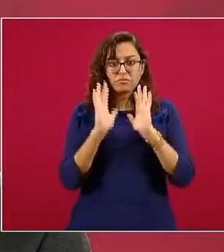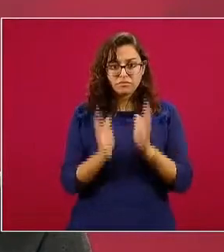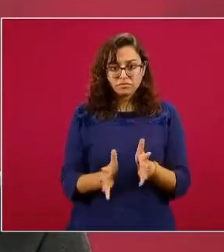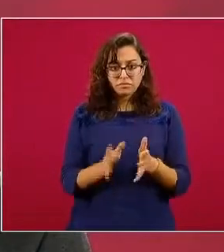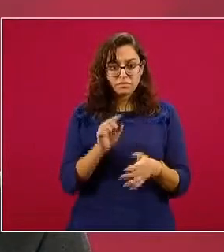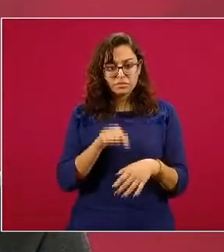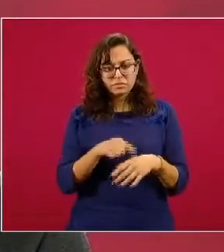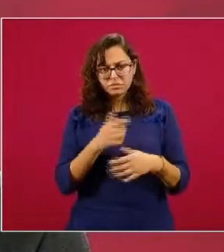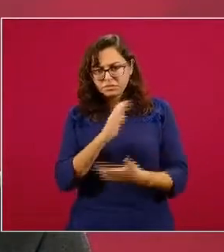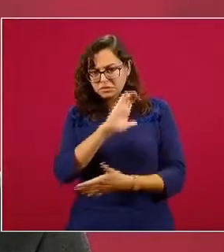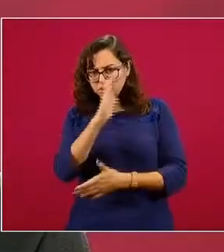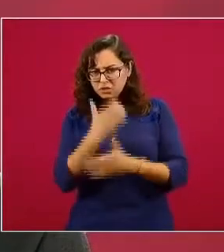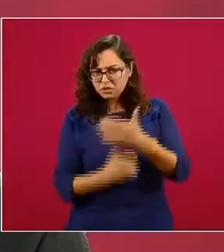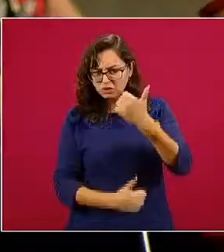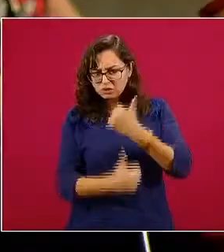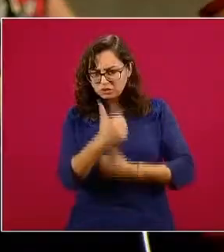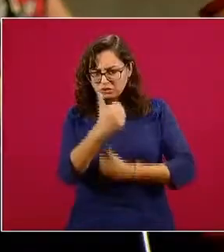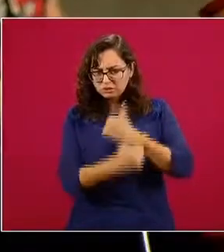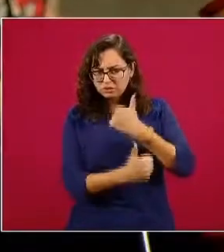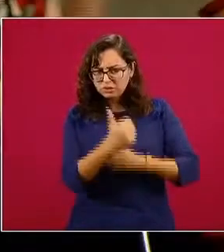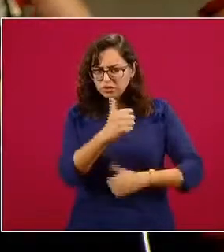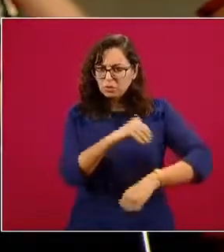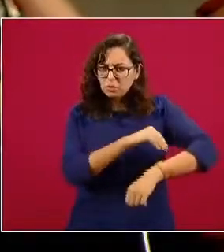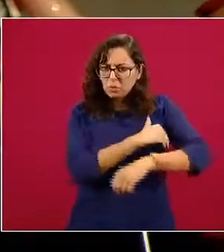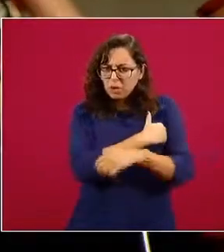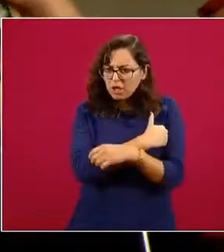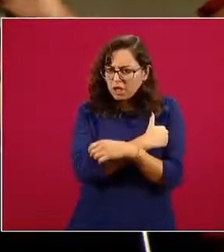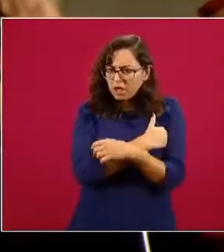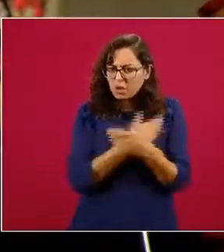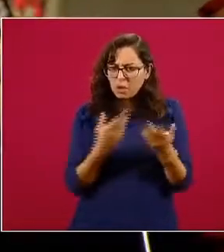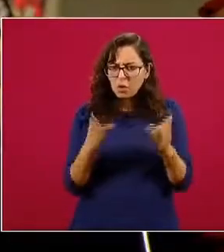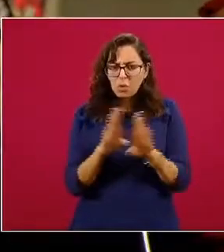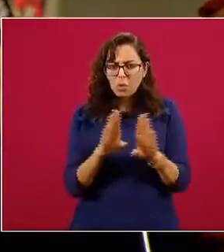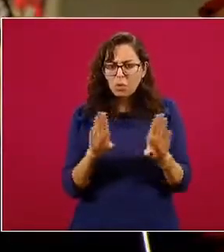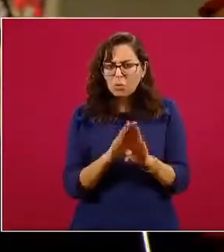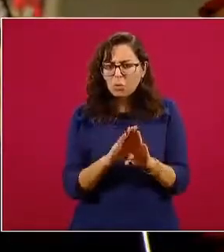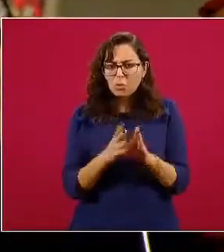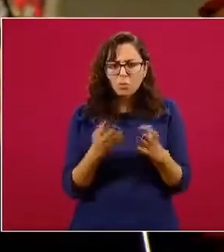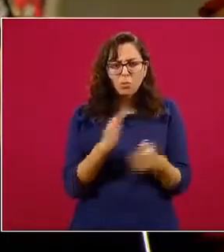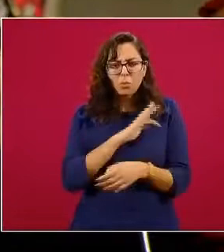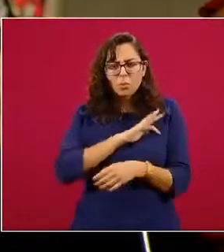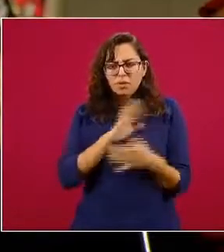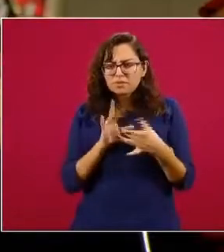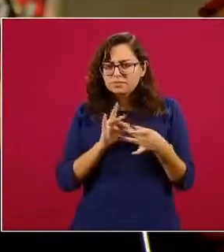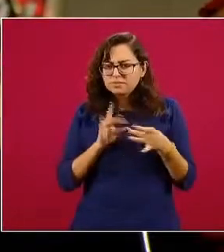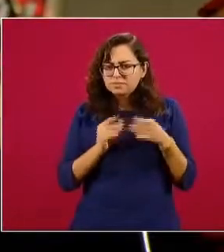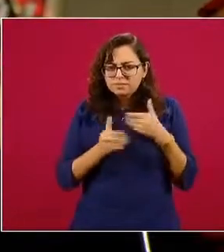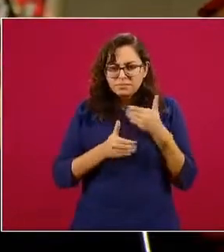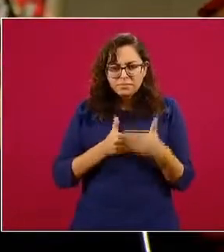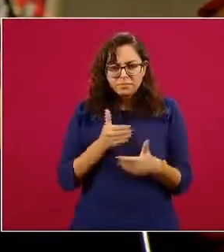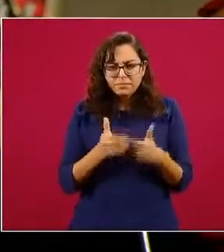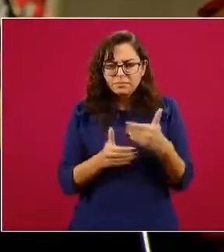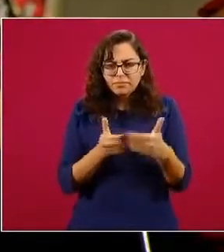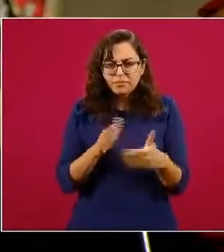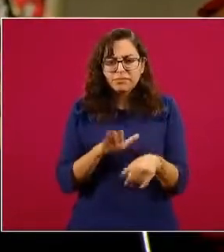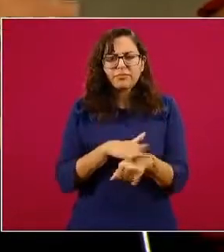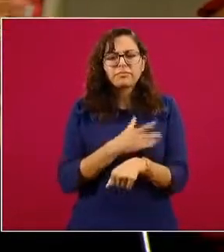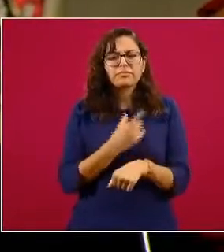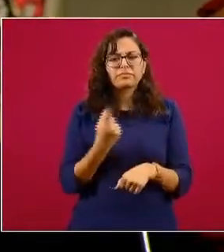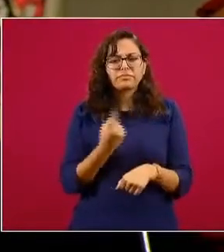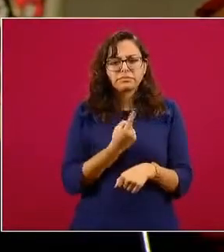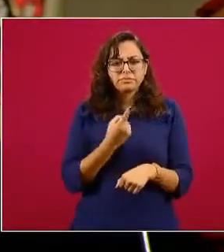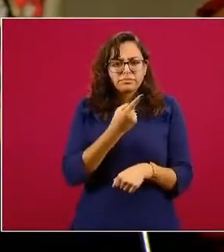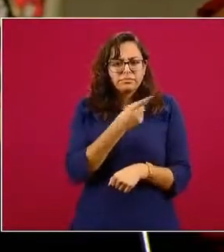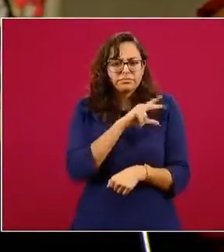este contrato de almacenaje de Novak y de Chemex, o cómo es? Si nos puede explicar, por favor, todo este proceso, por qué estaban estos medicamentos en una